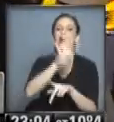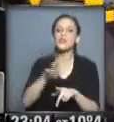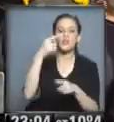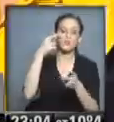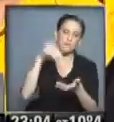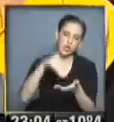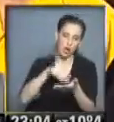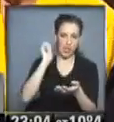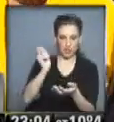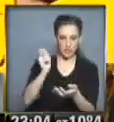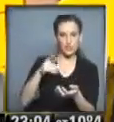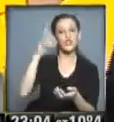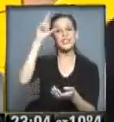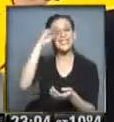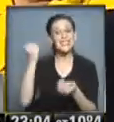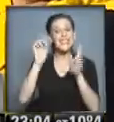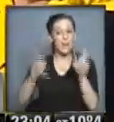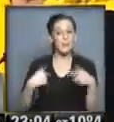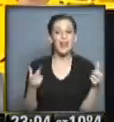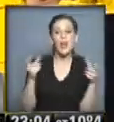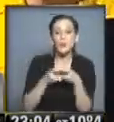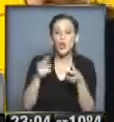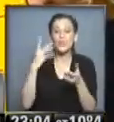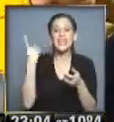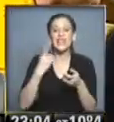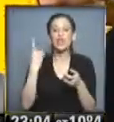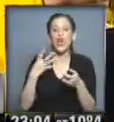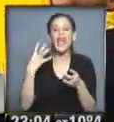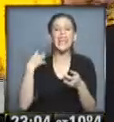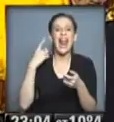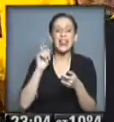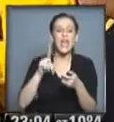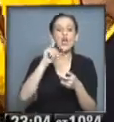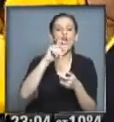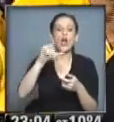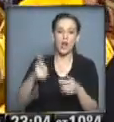christina también se reunió con el director general de coca-cola femsa